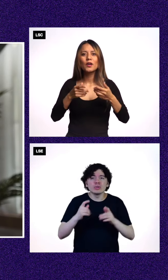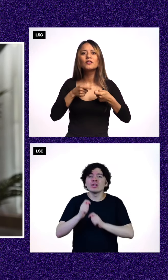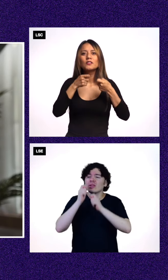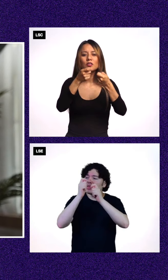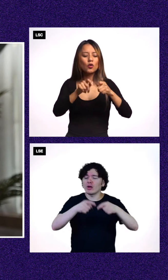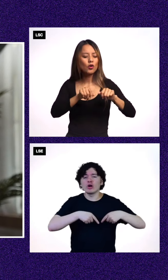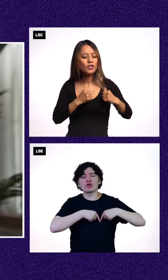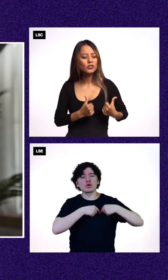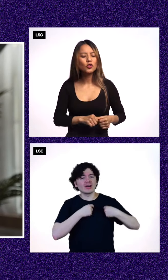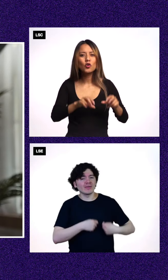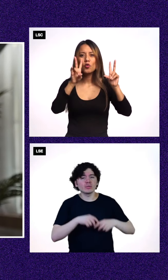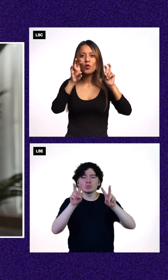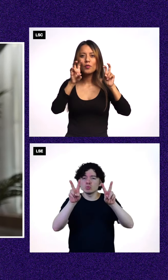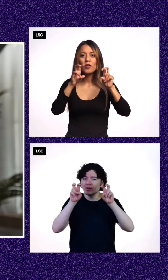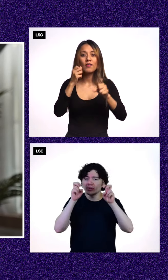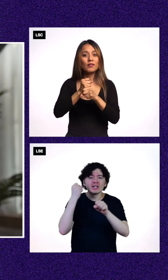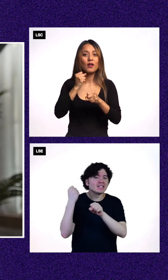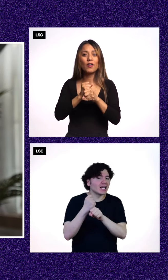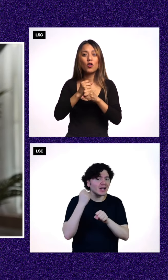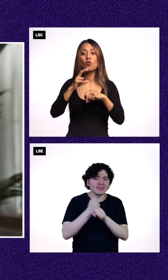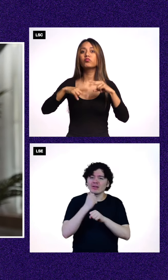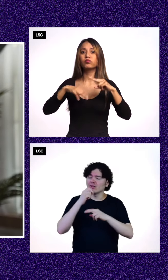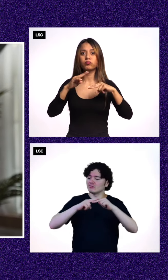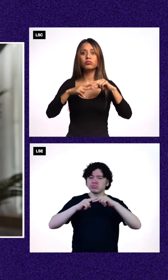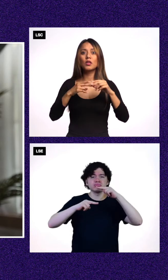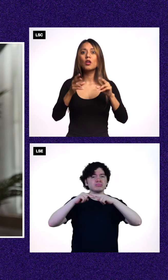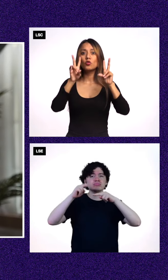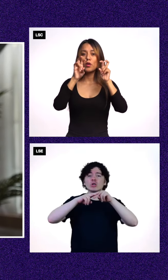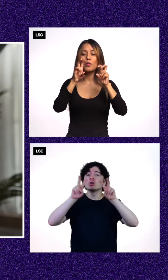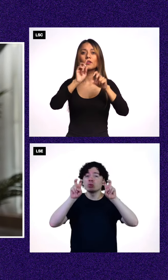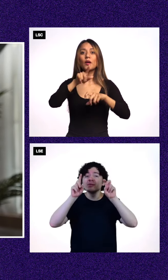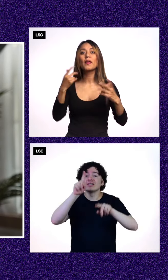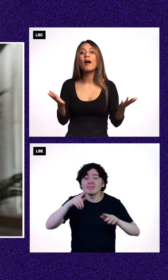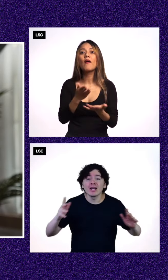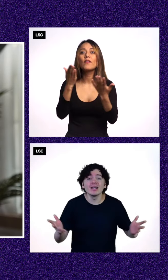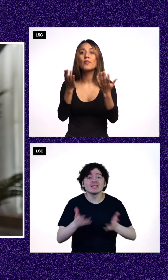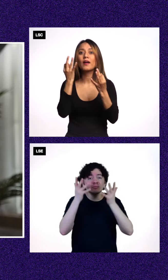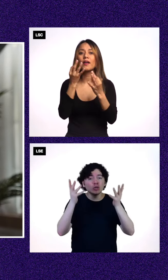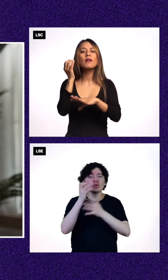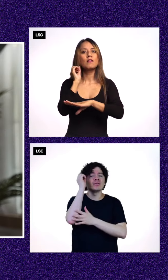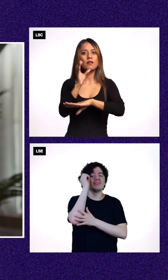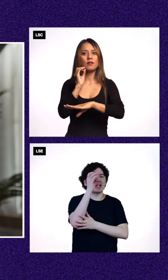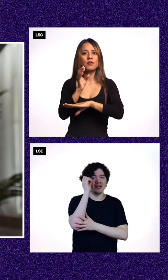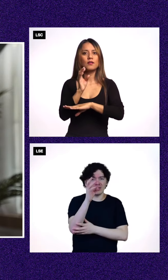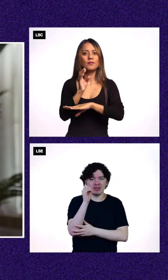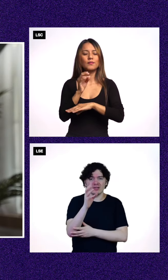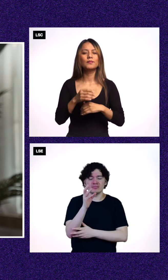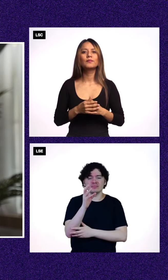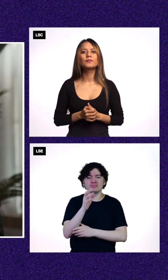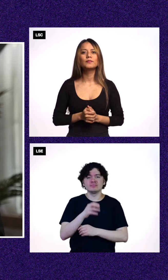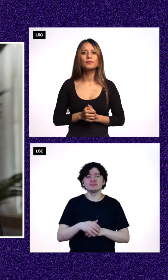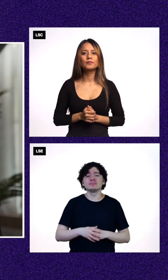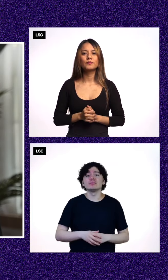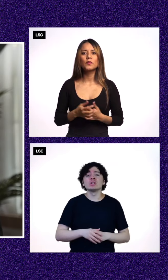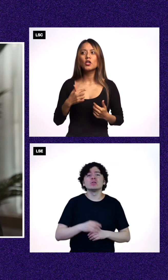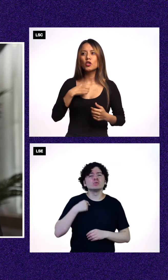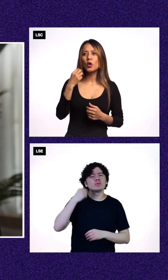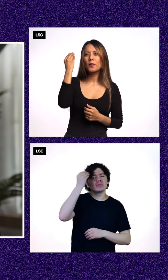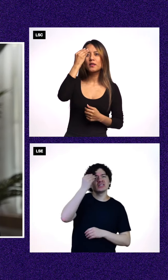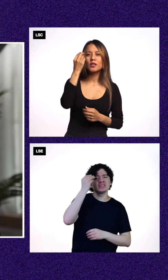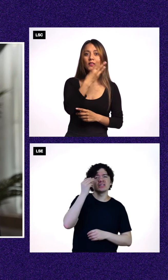uno, revitaliza vuestro trabajo, número dos, y aviva vuestro discurso, número tres. Cuando pienso en esas